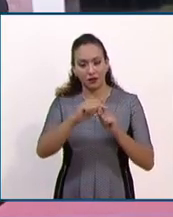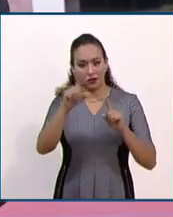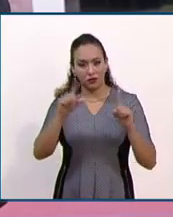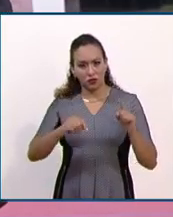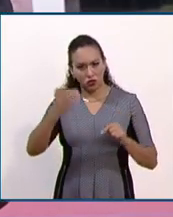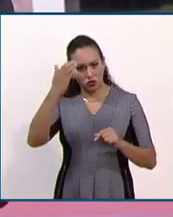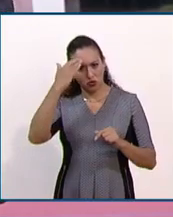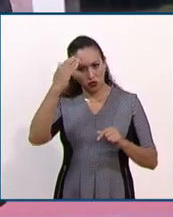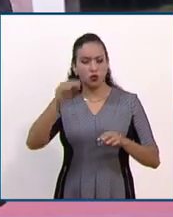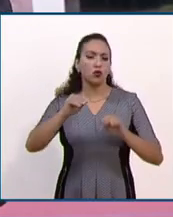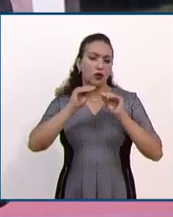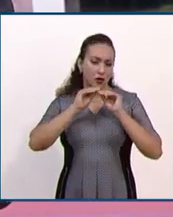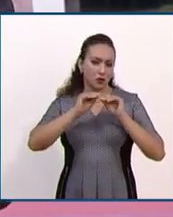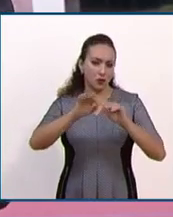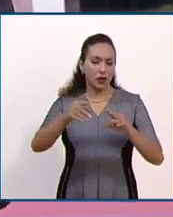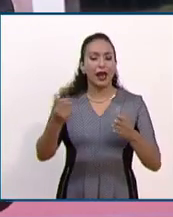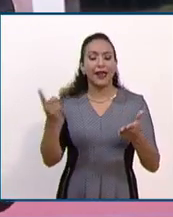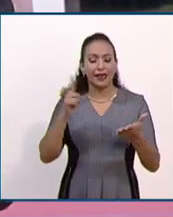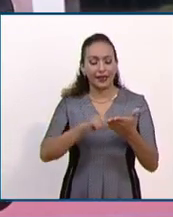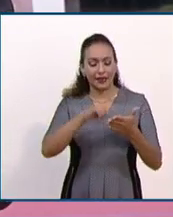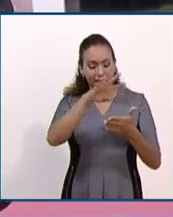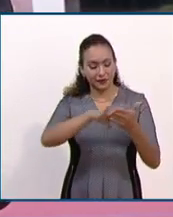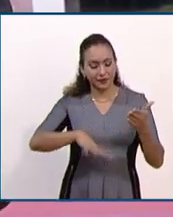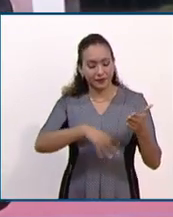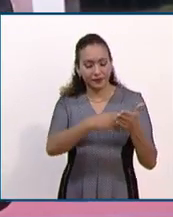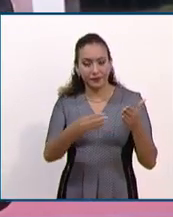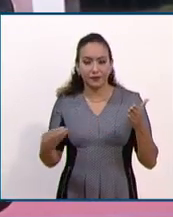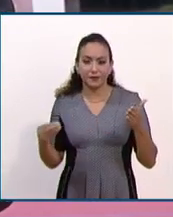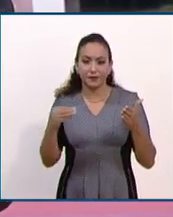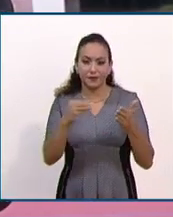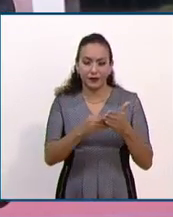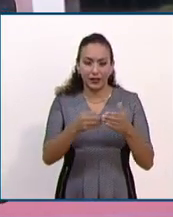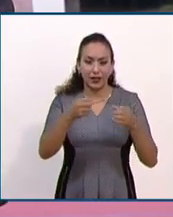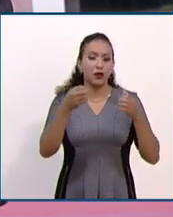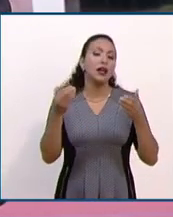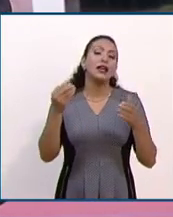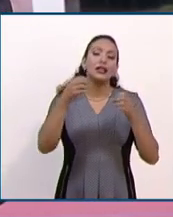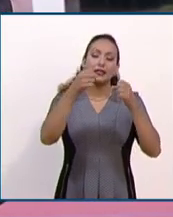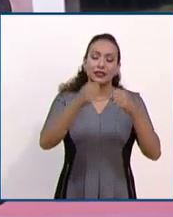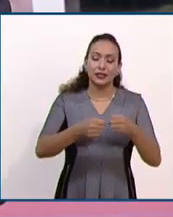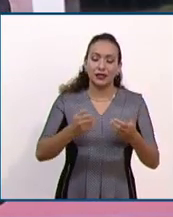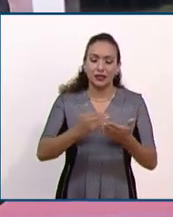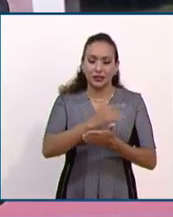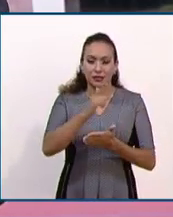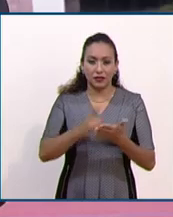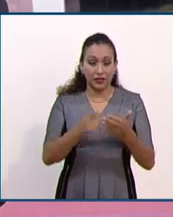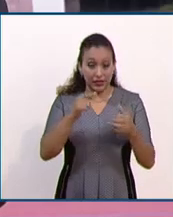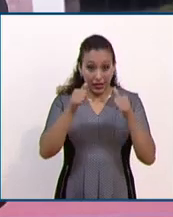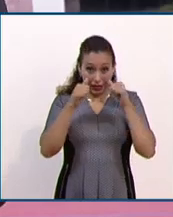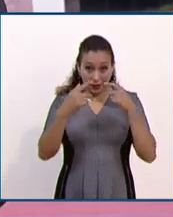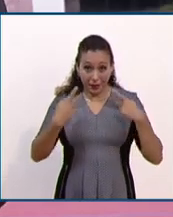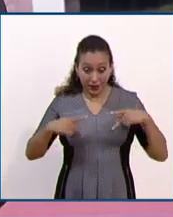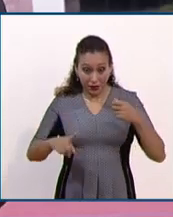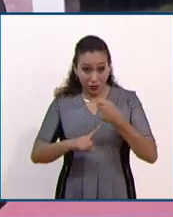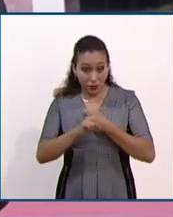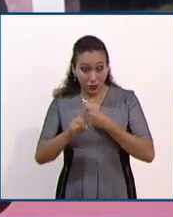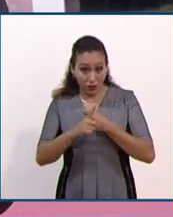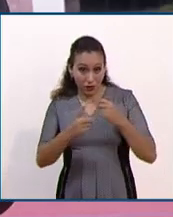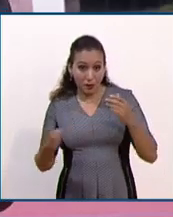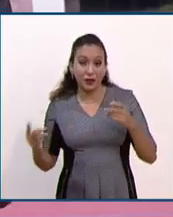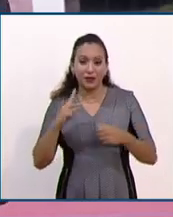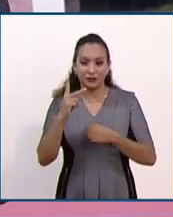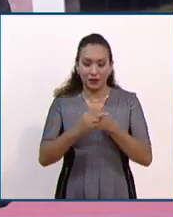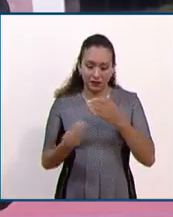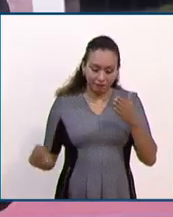conocer públicamente para conformar una agenda nacional de seguridad y justicia que atienda los verdaderos problemas que padece el